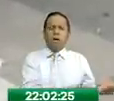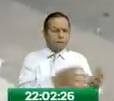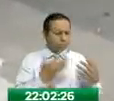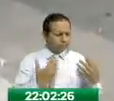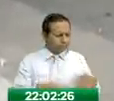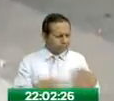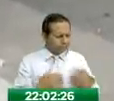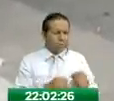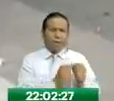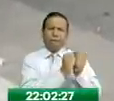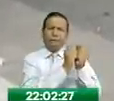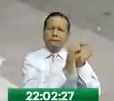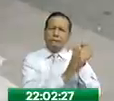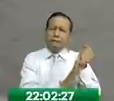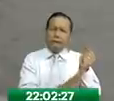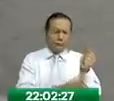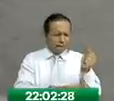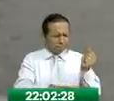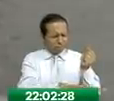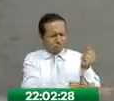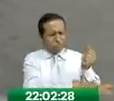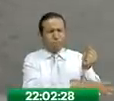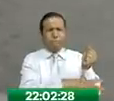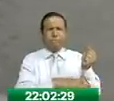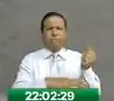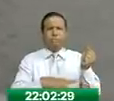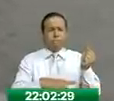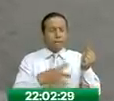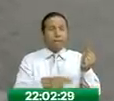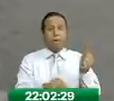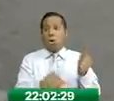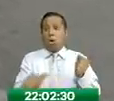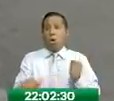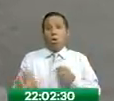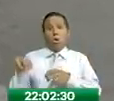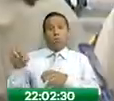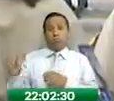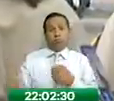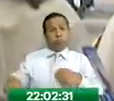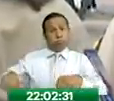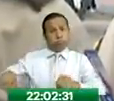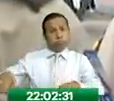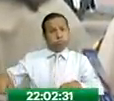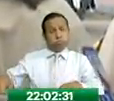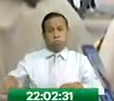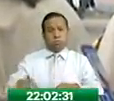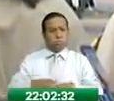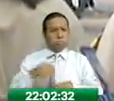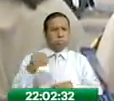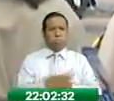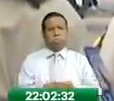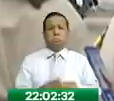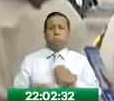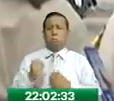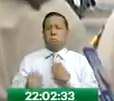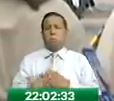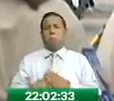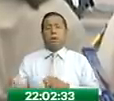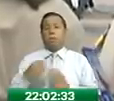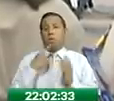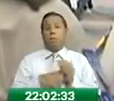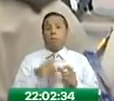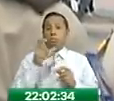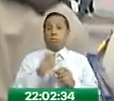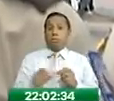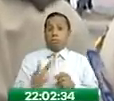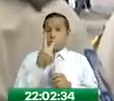centímetros, sangre en esa rampa, y más adelante una motocicleta abandonada. Dos personas aparentemente han estado a pie, haciendo uso